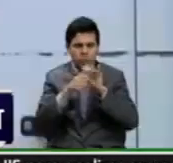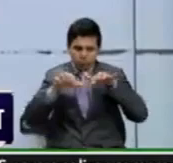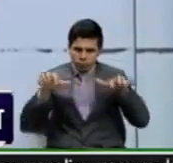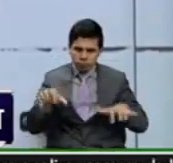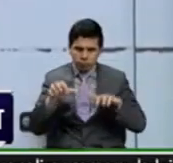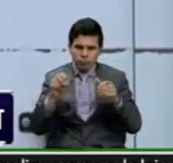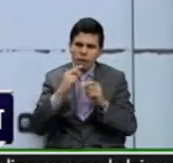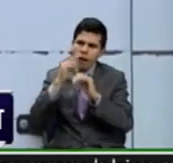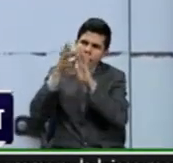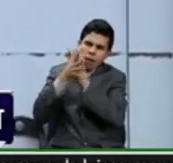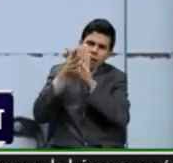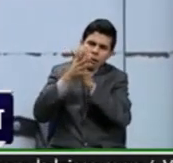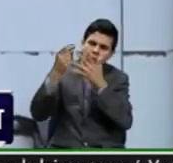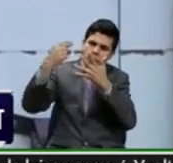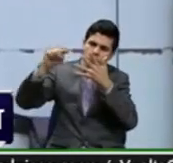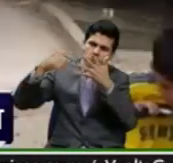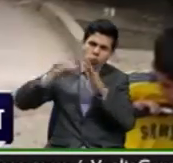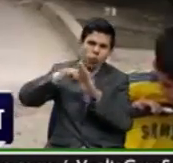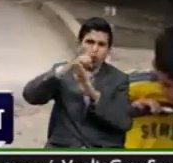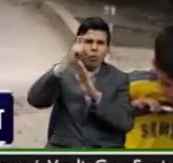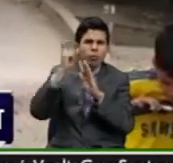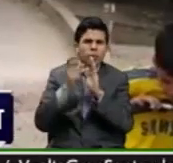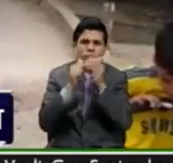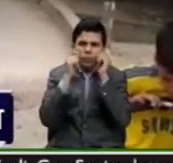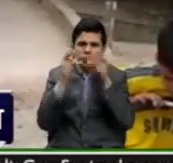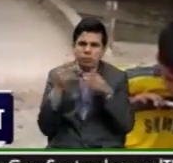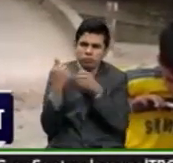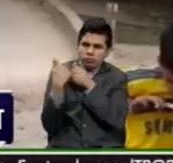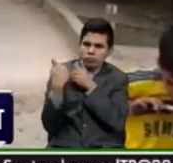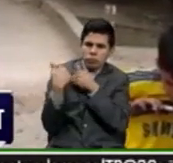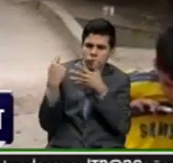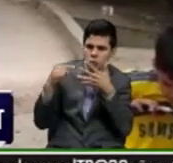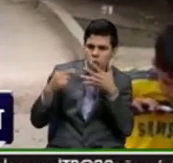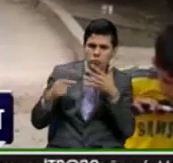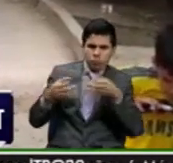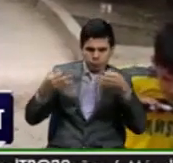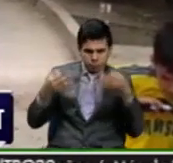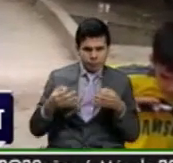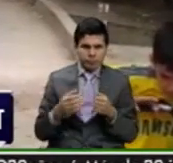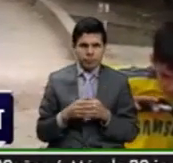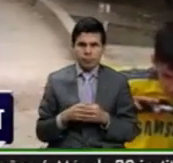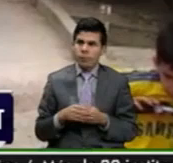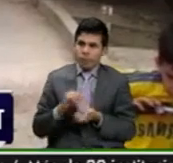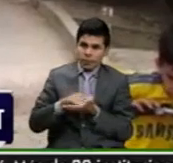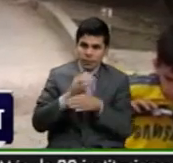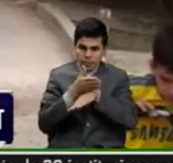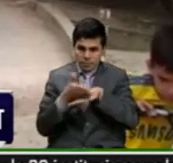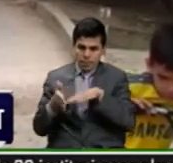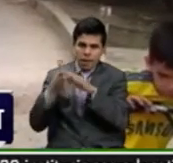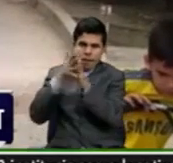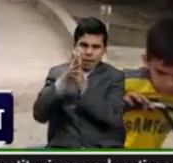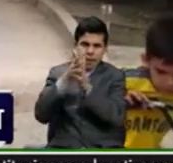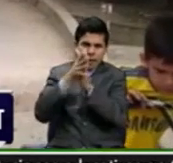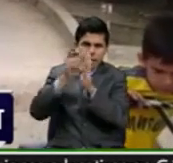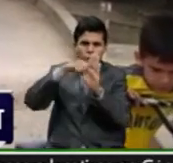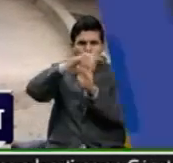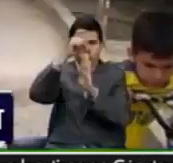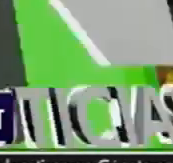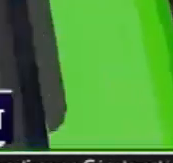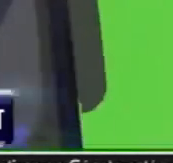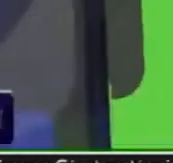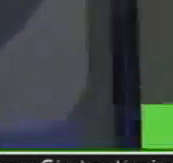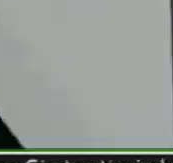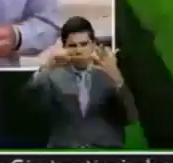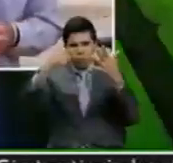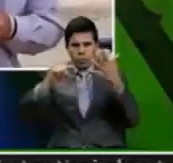recolectar la información necesaria para dar con los responsables de este lamentable hecho. Compañeros, más adelante tendremos más información